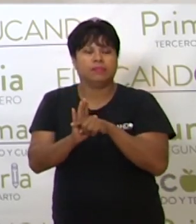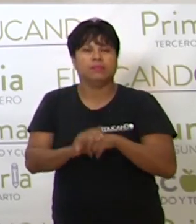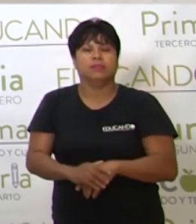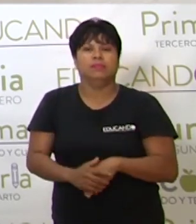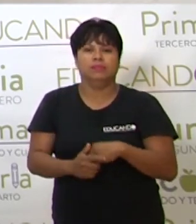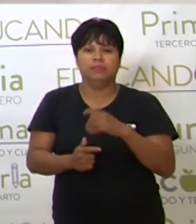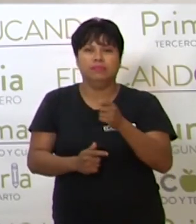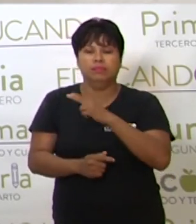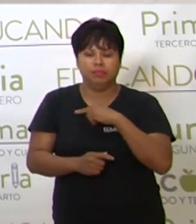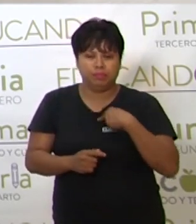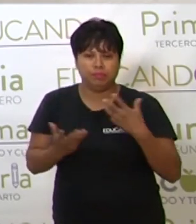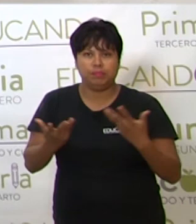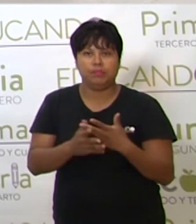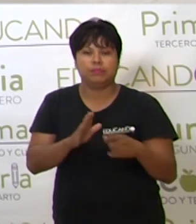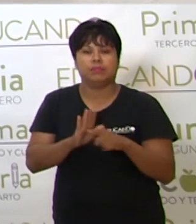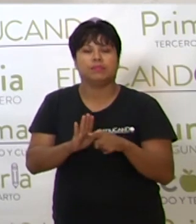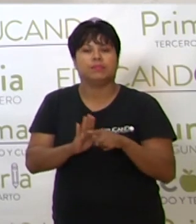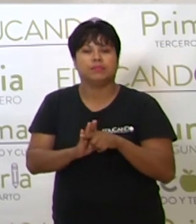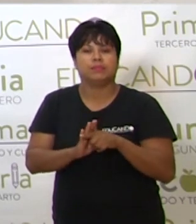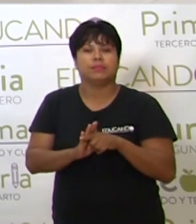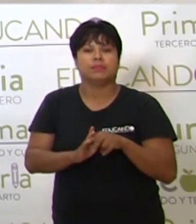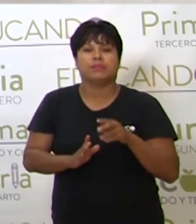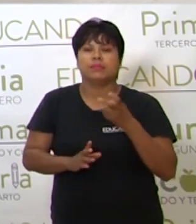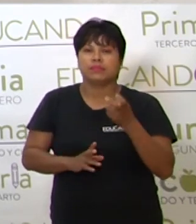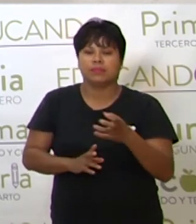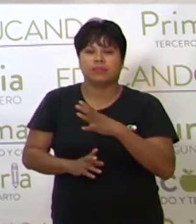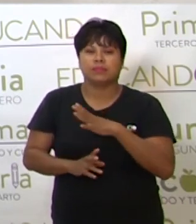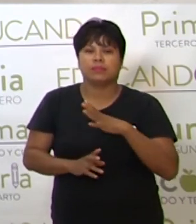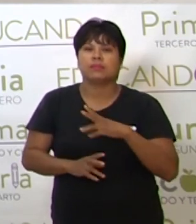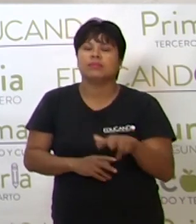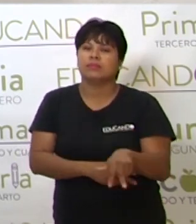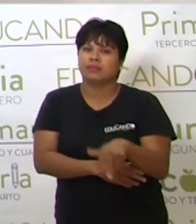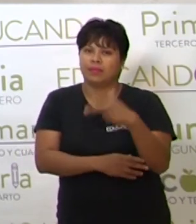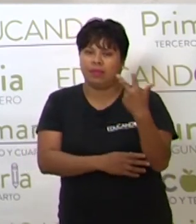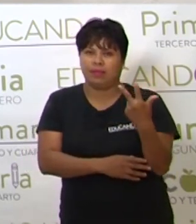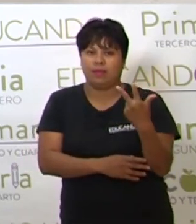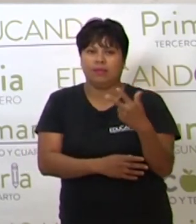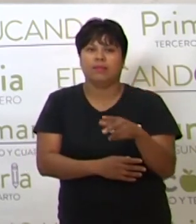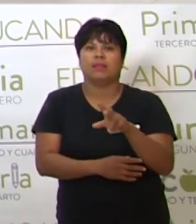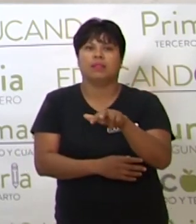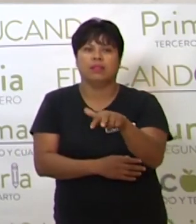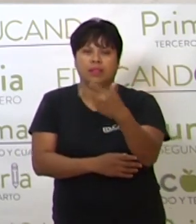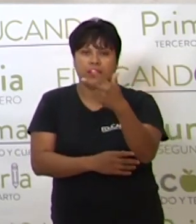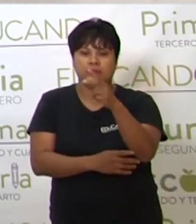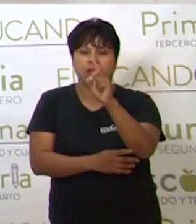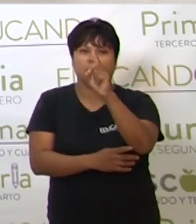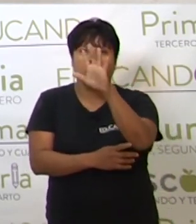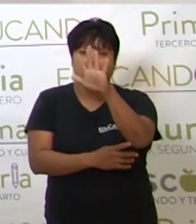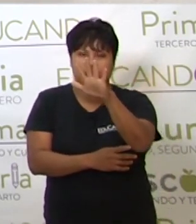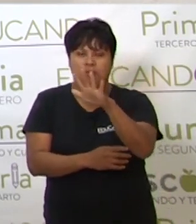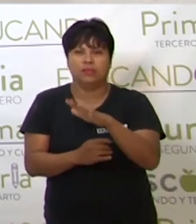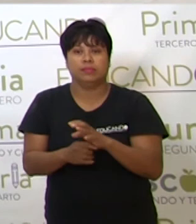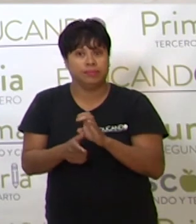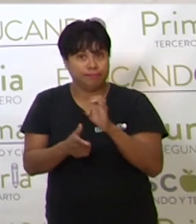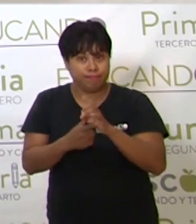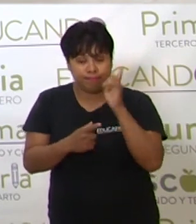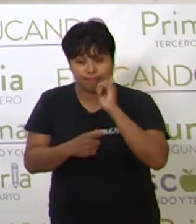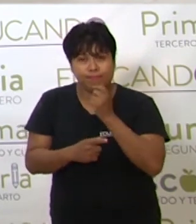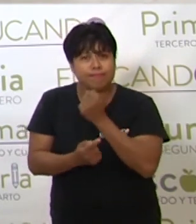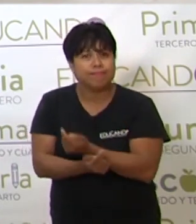porque estamos haciendo una resta nos quedarían 13 35 años entonces niñas y